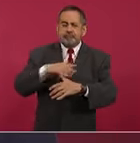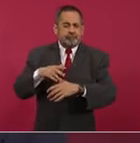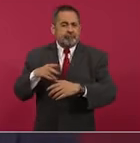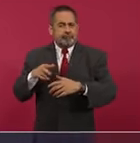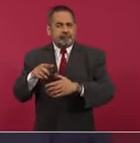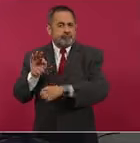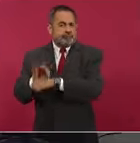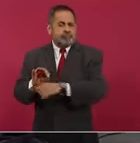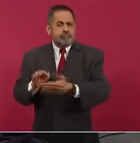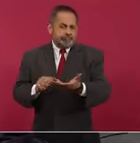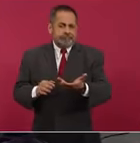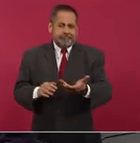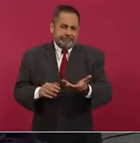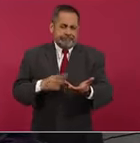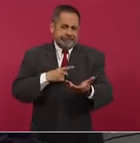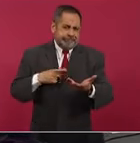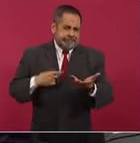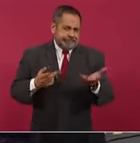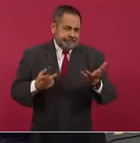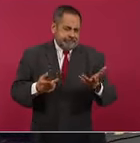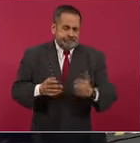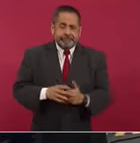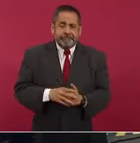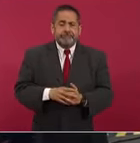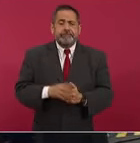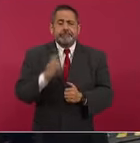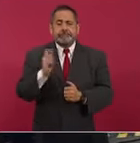y también que